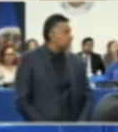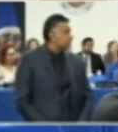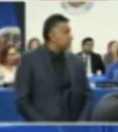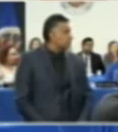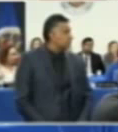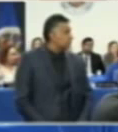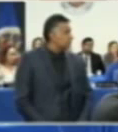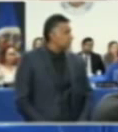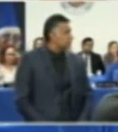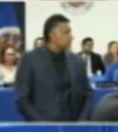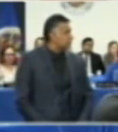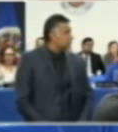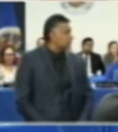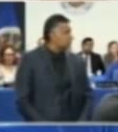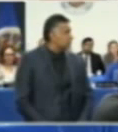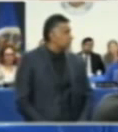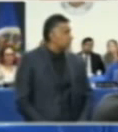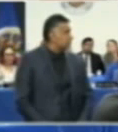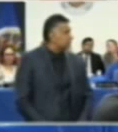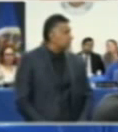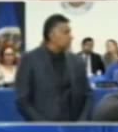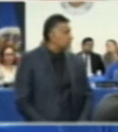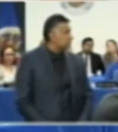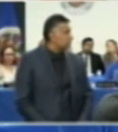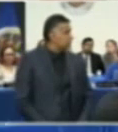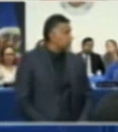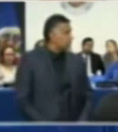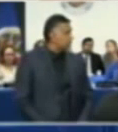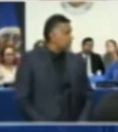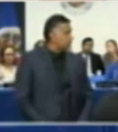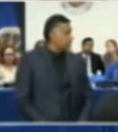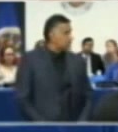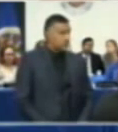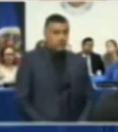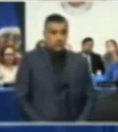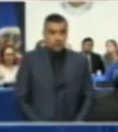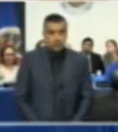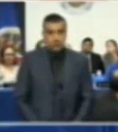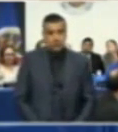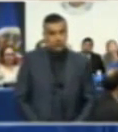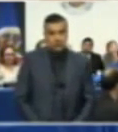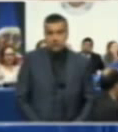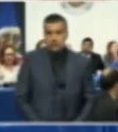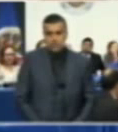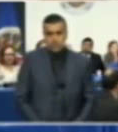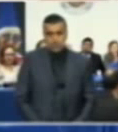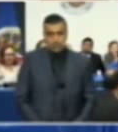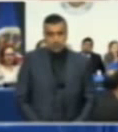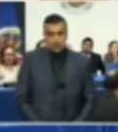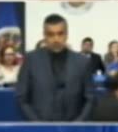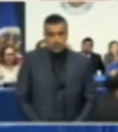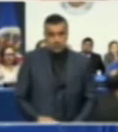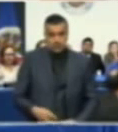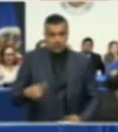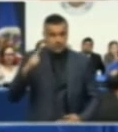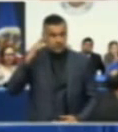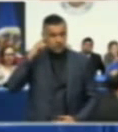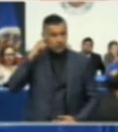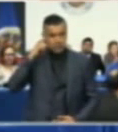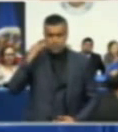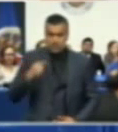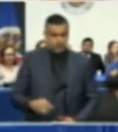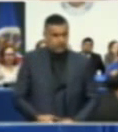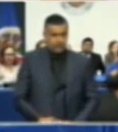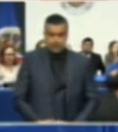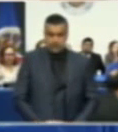Representantes del Instituto de Democracia y Derechos Humanos de la Universidad Católica y Clínica Jurídica. Soy presidente del Consejo Nacional